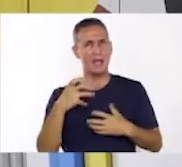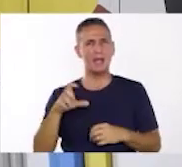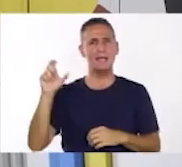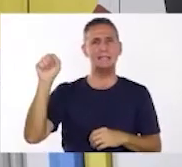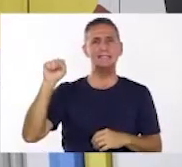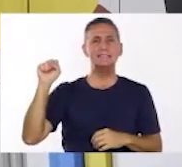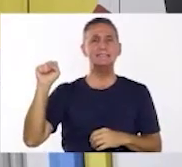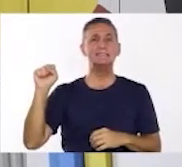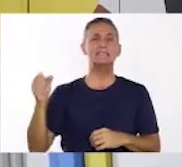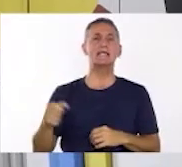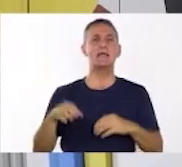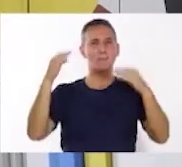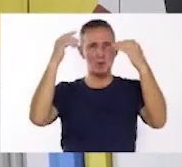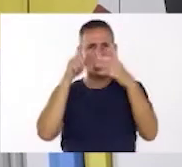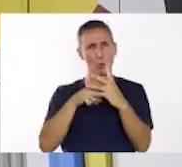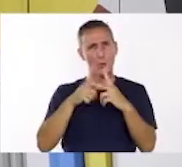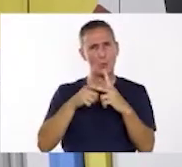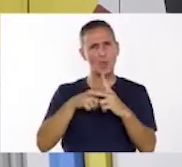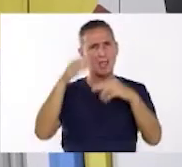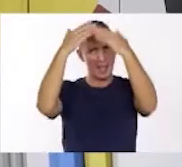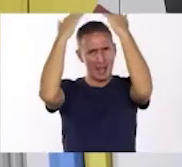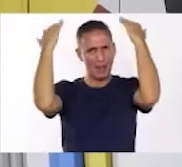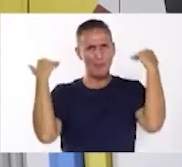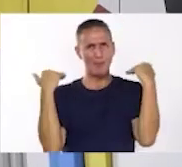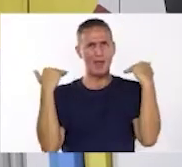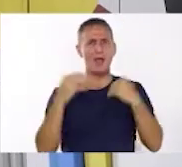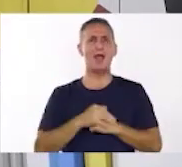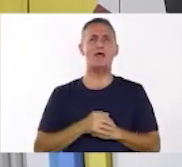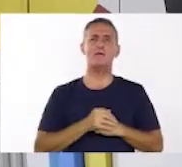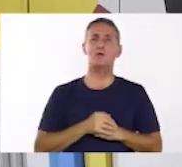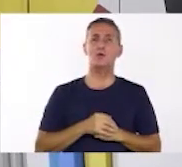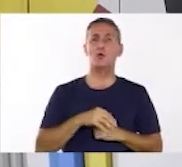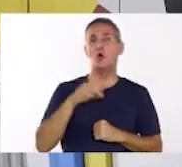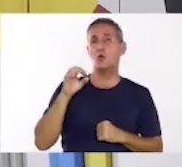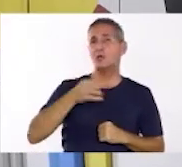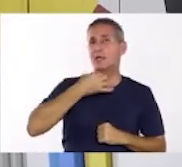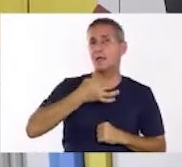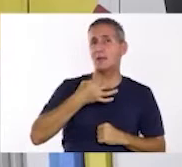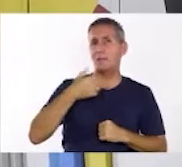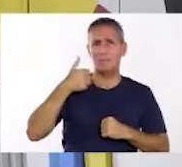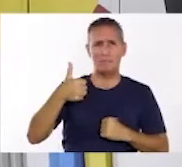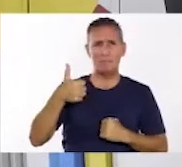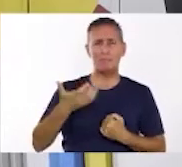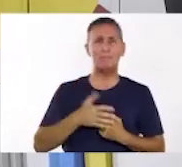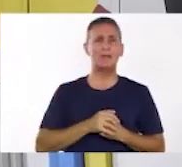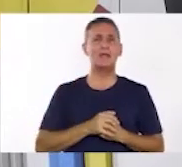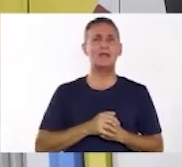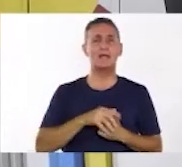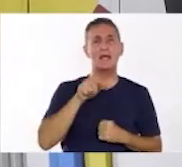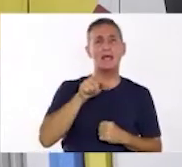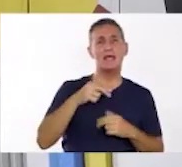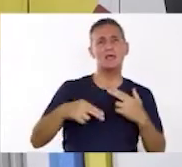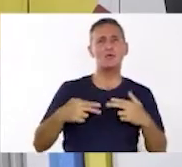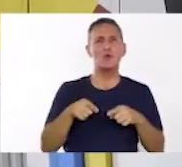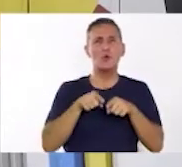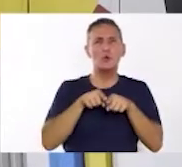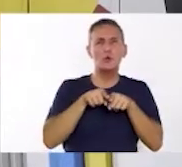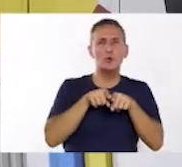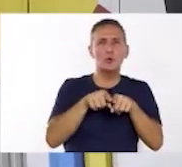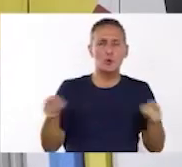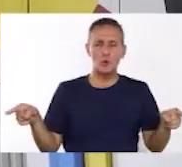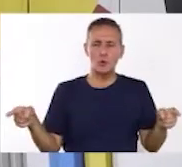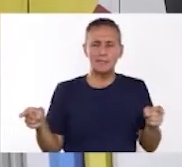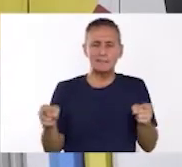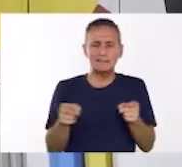otros, pero los más representativos fueron Silvio Rodríguez y Pablo Milanés. Y como